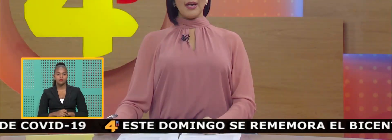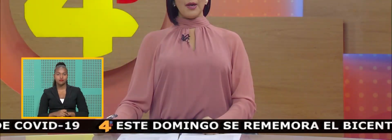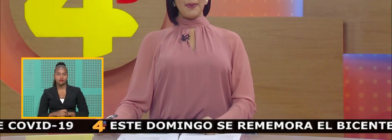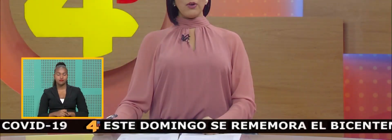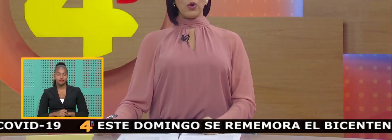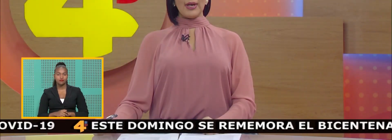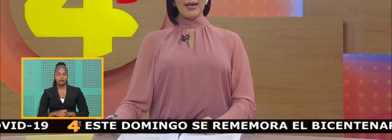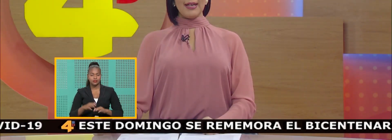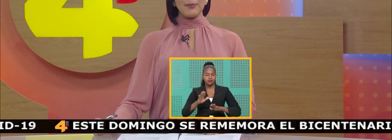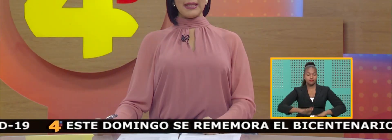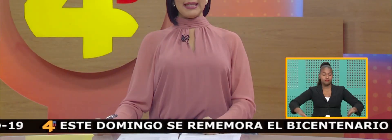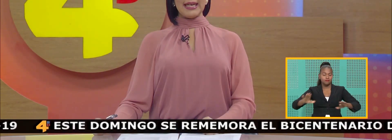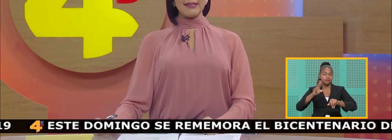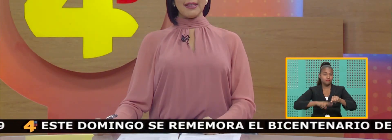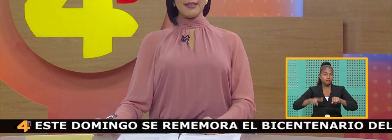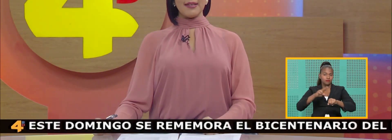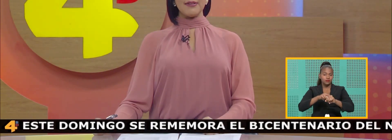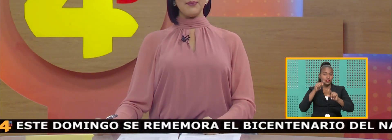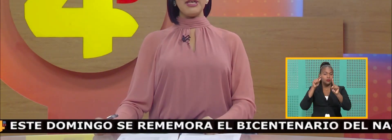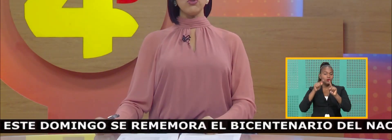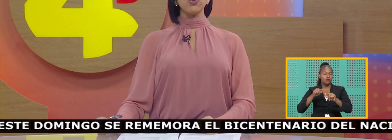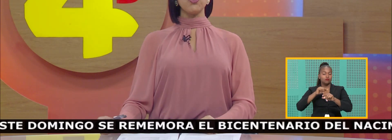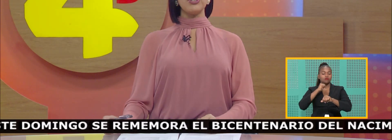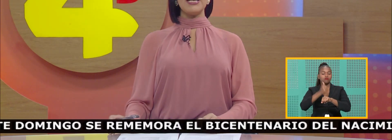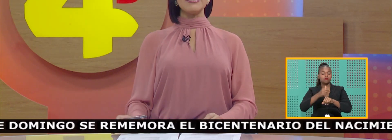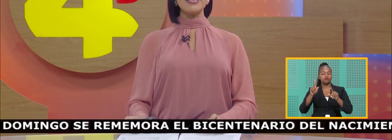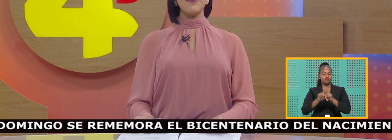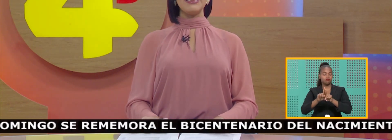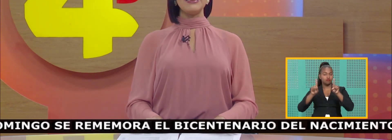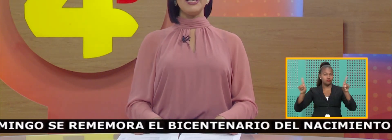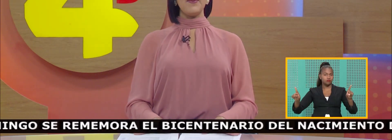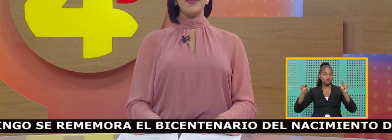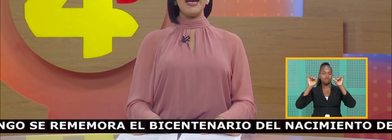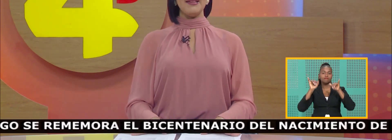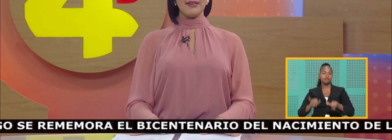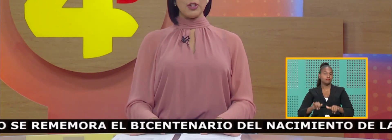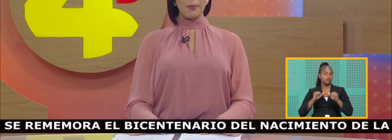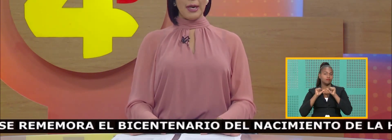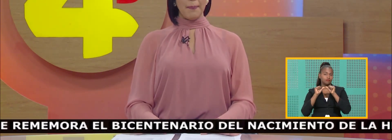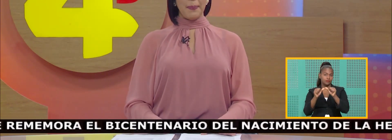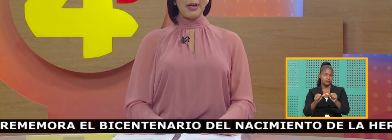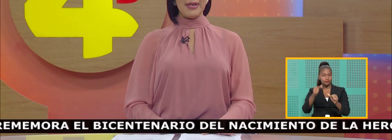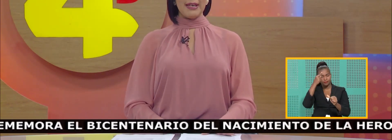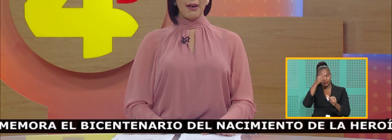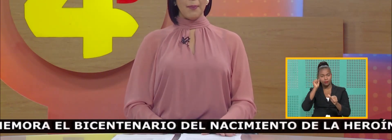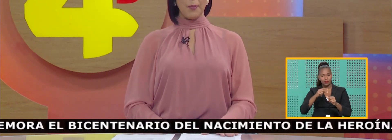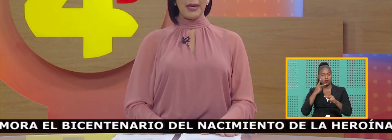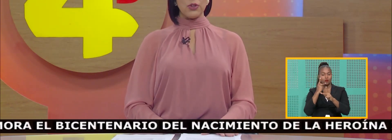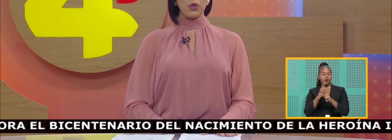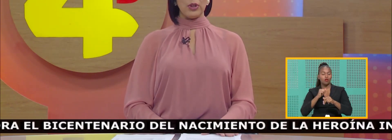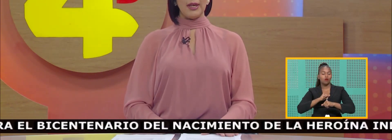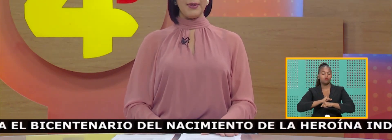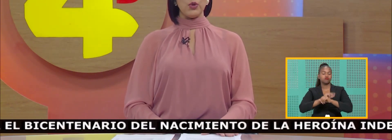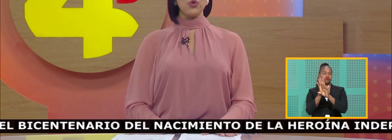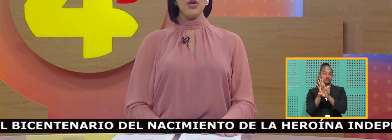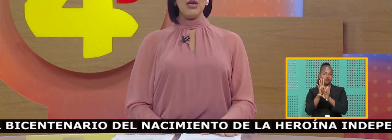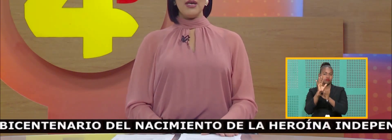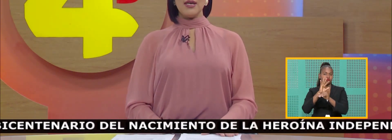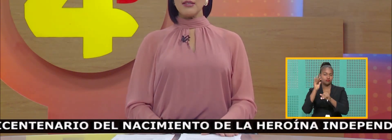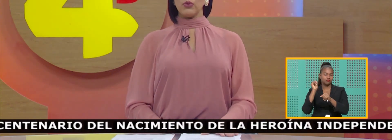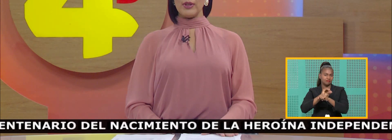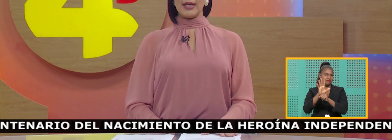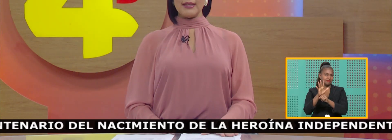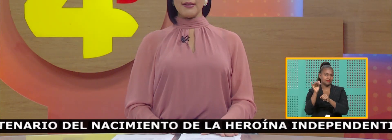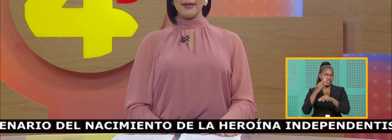En el plano local, las medidas de distanciamiento social se mantienen vigentes para prevenir la propagación del virus.